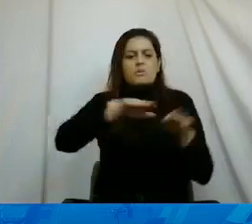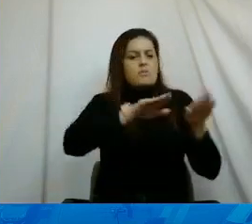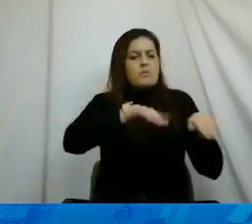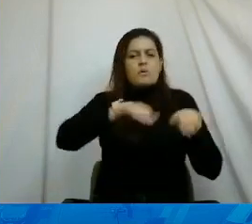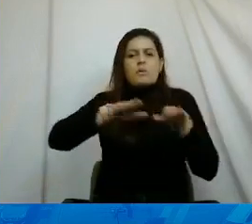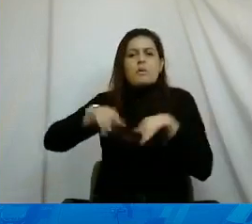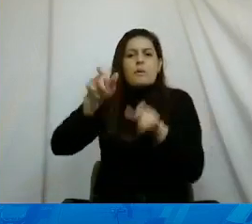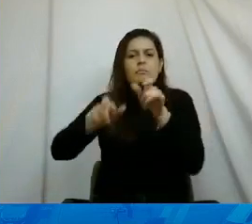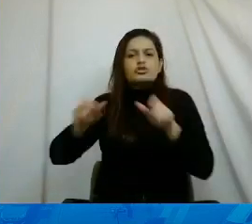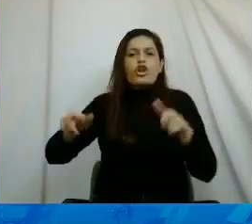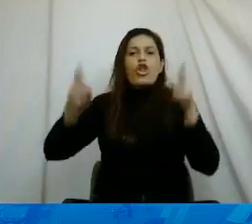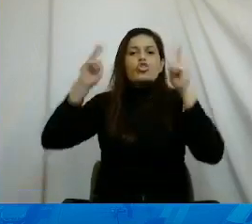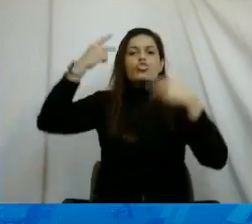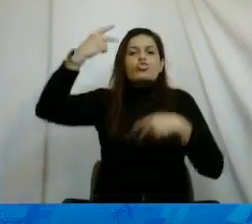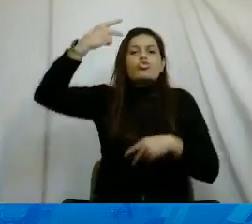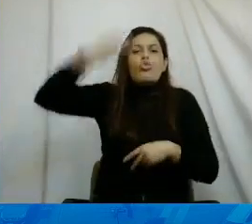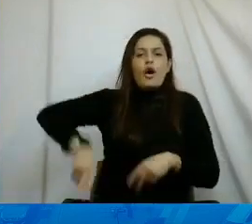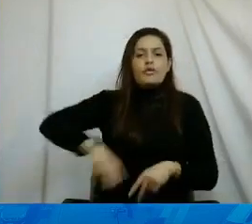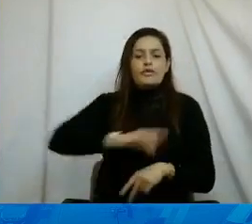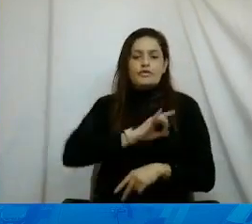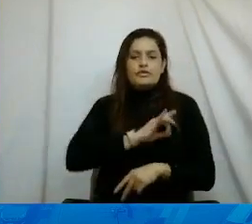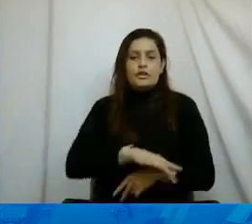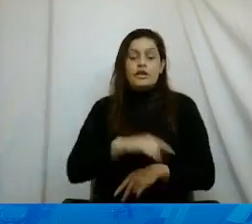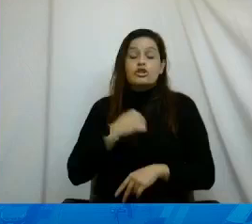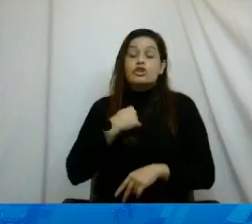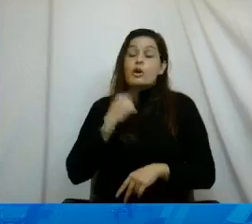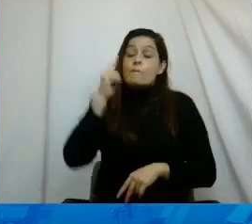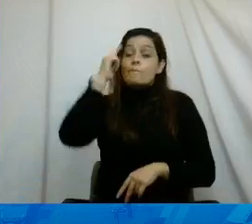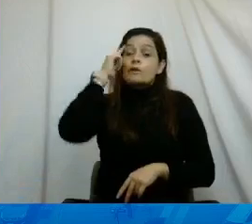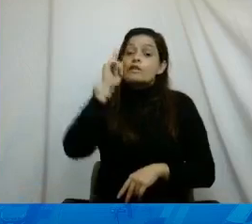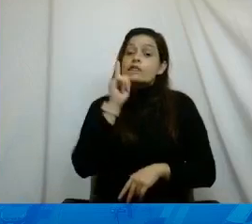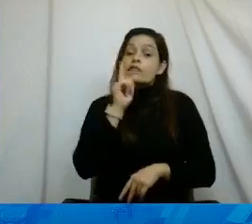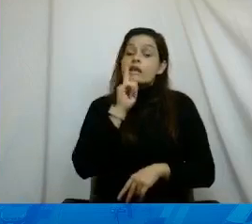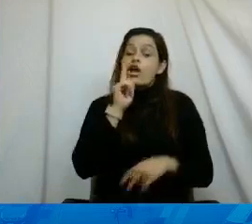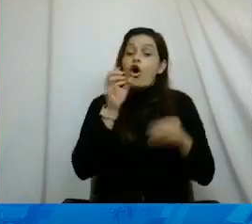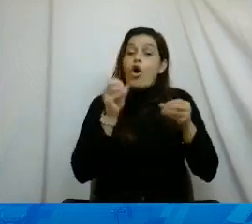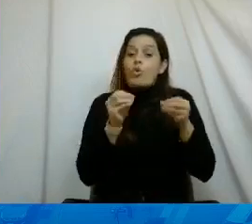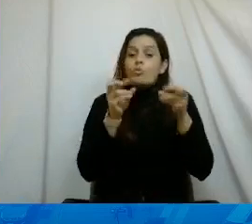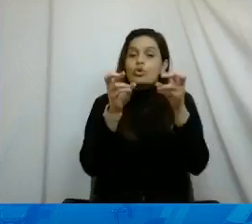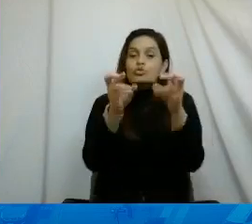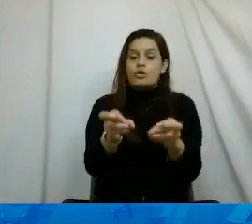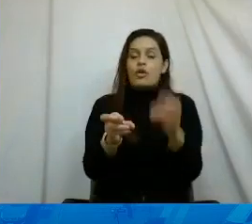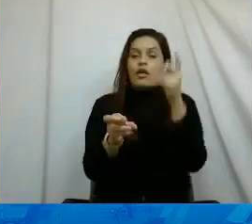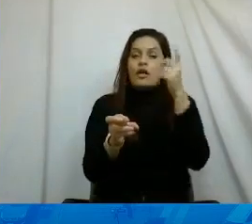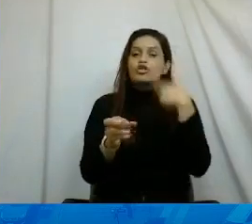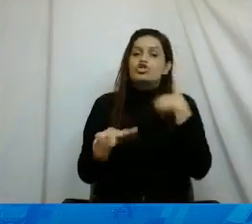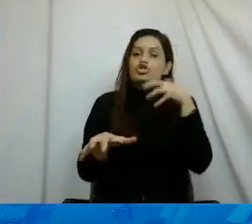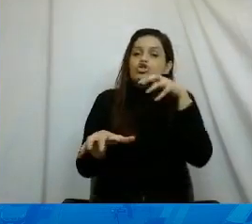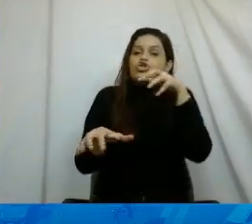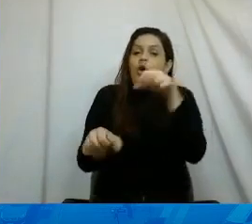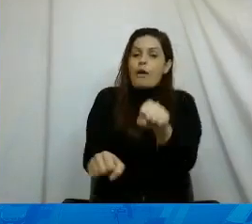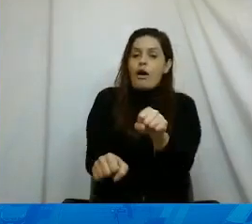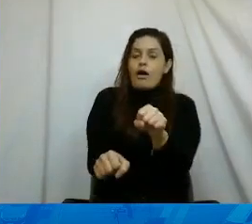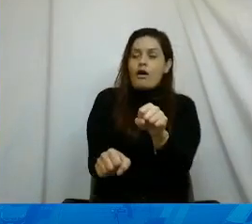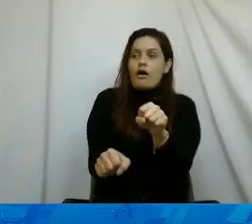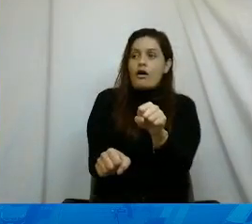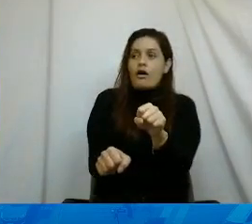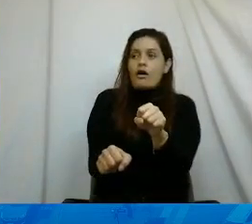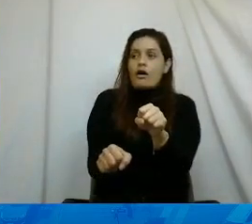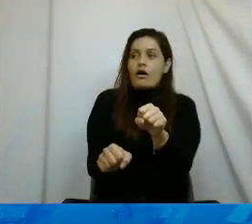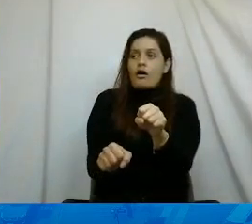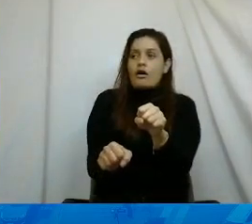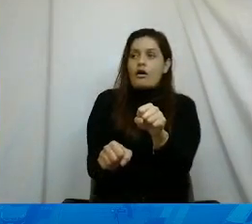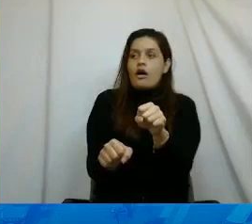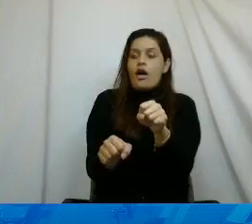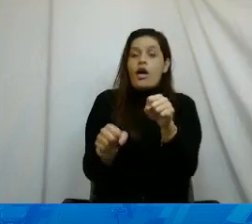este país. O sea, finalmente creo que tenemos la gran oportunidad de tomar una, del punto de